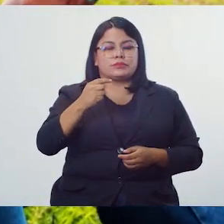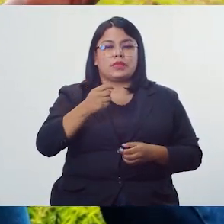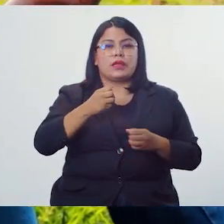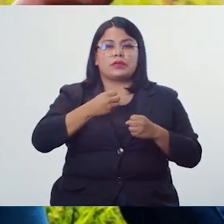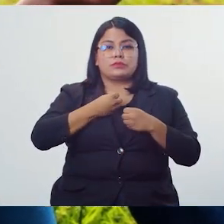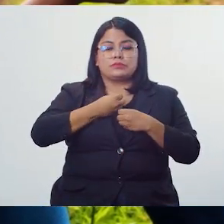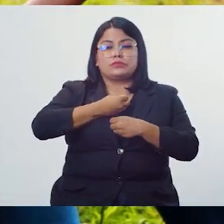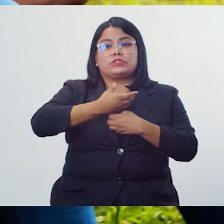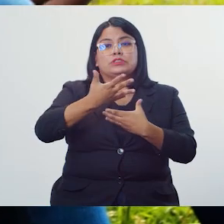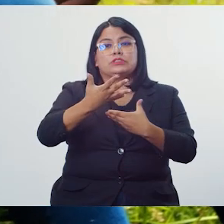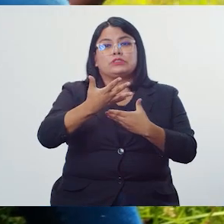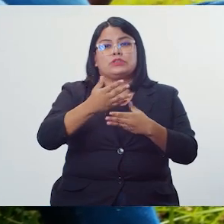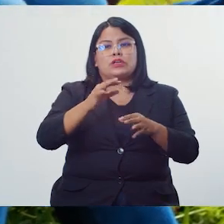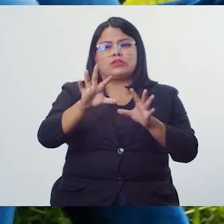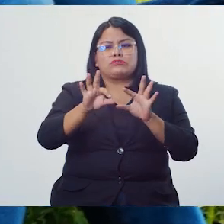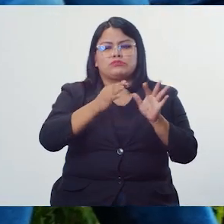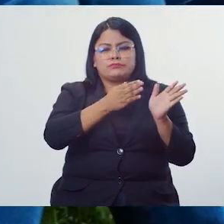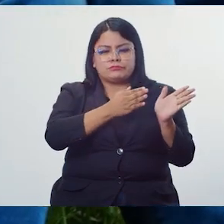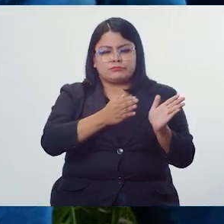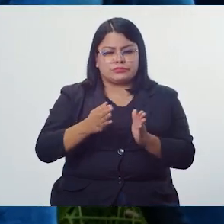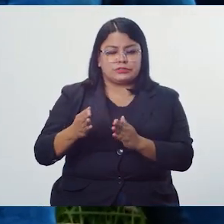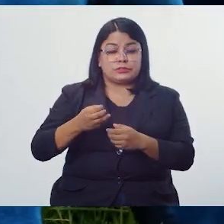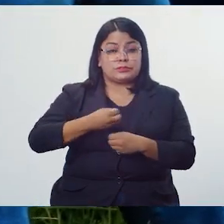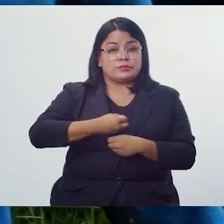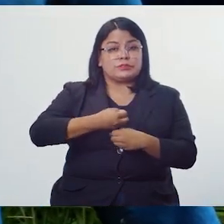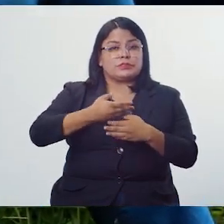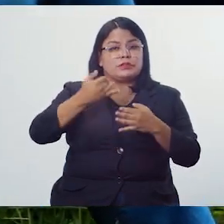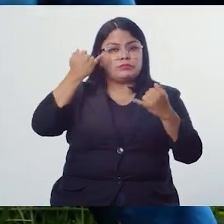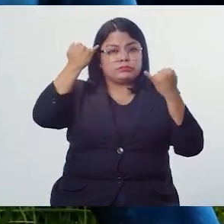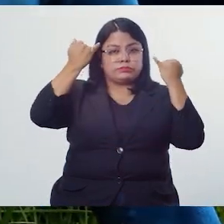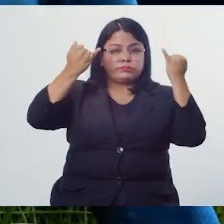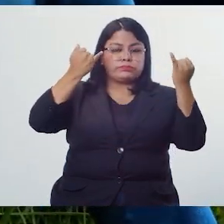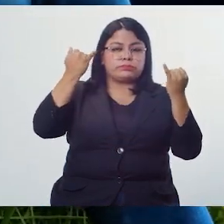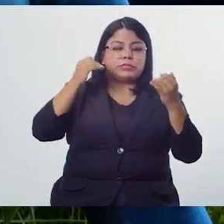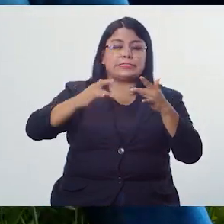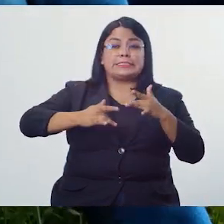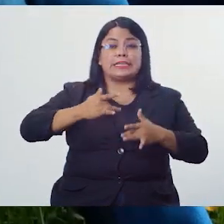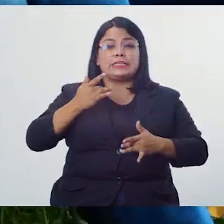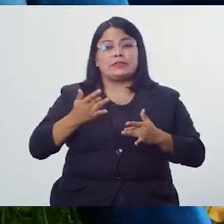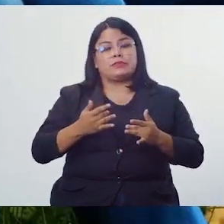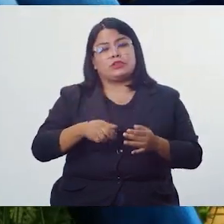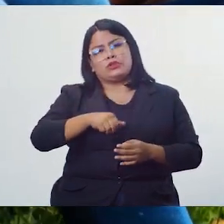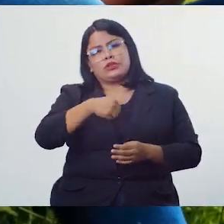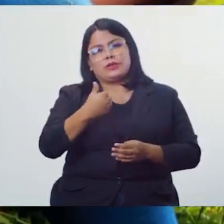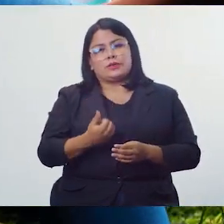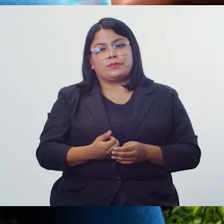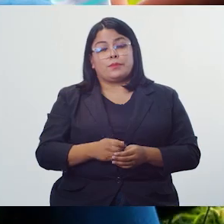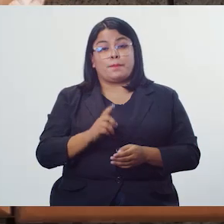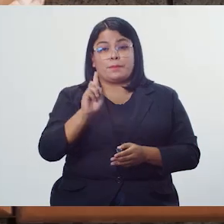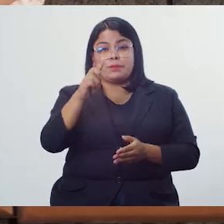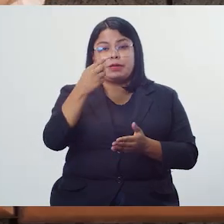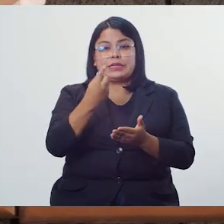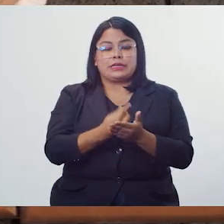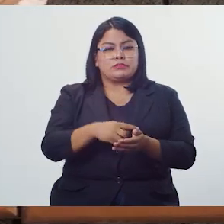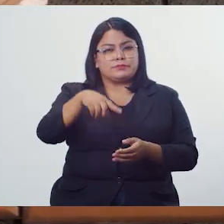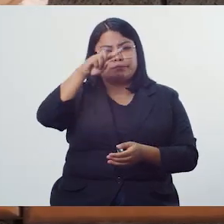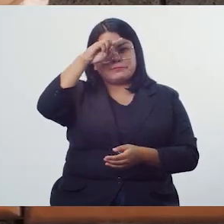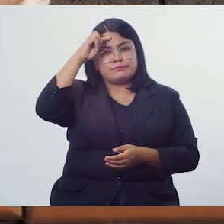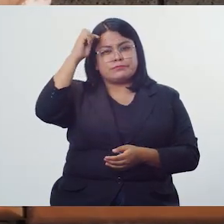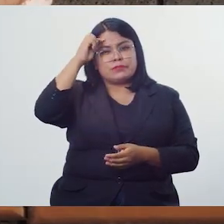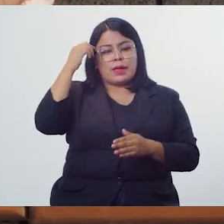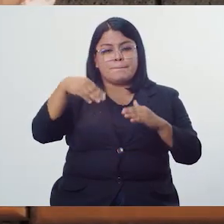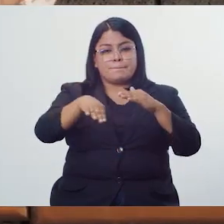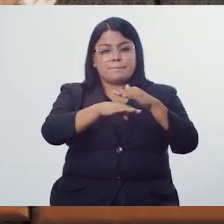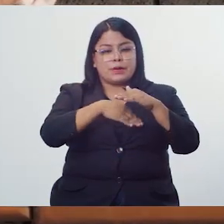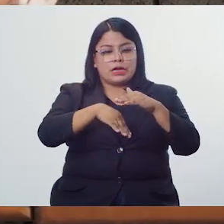hablada, se utilizan ciertas estructuras para poder expresar las ideas, sentimientos y más, En primer grado se trabaja con